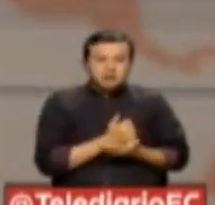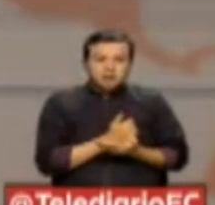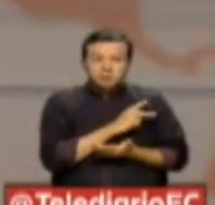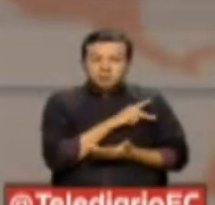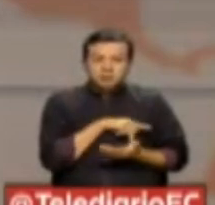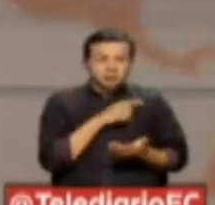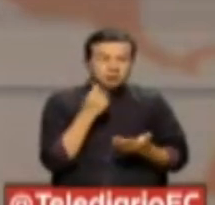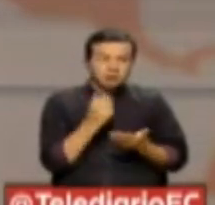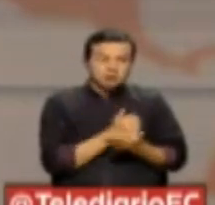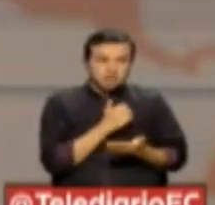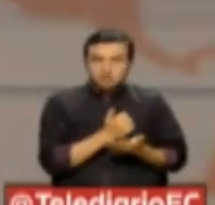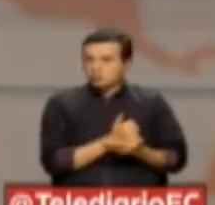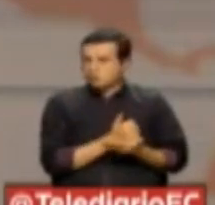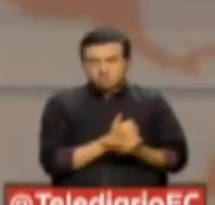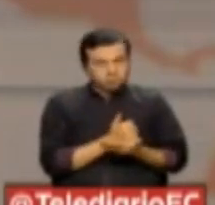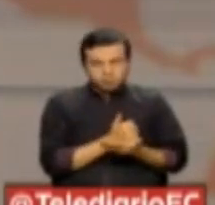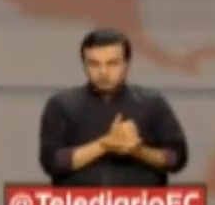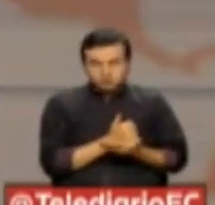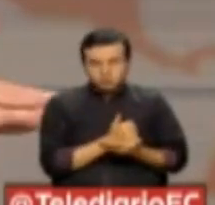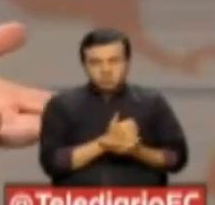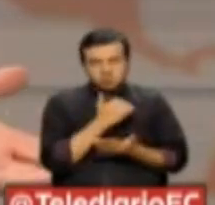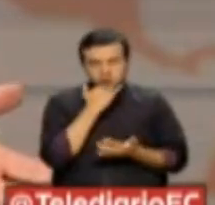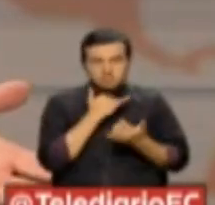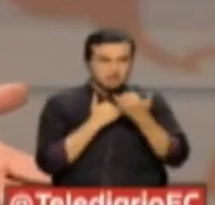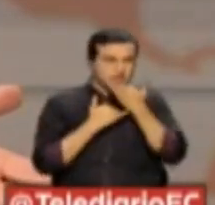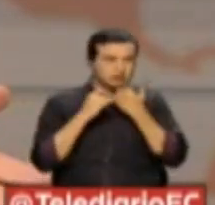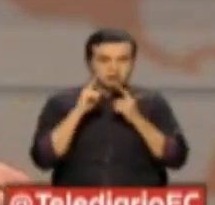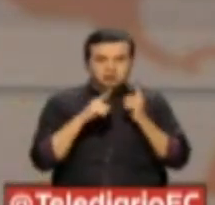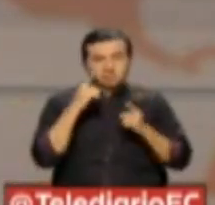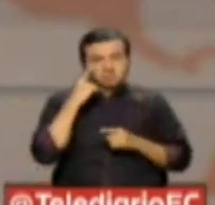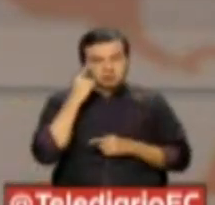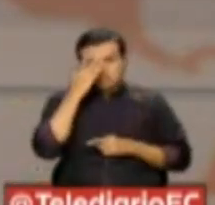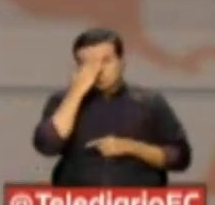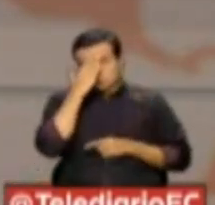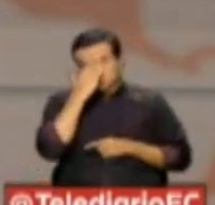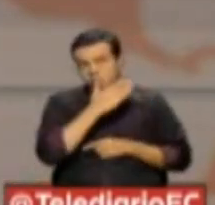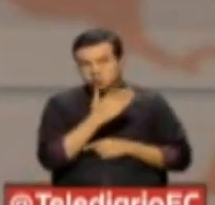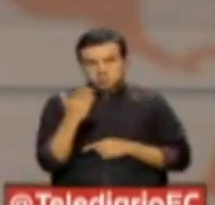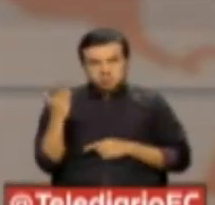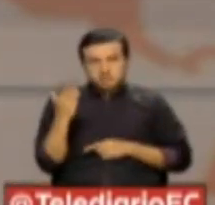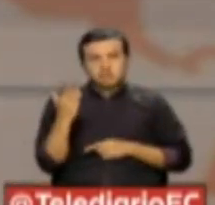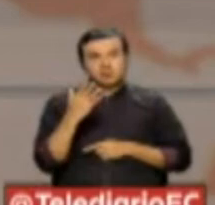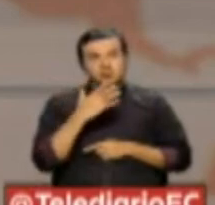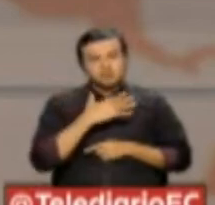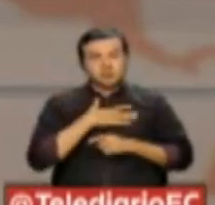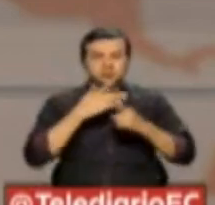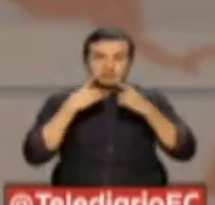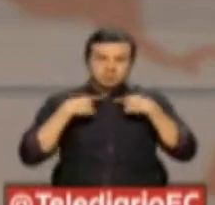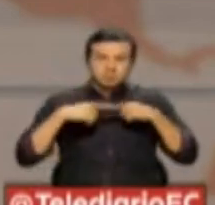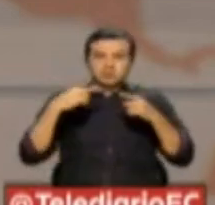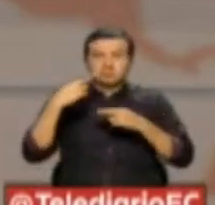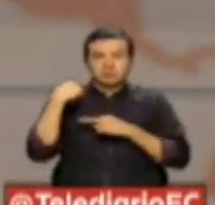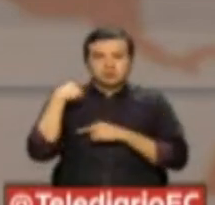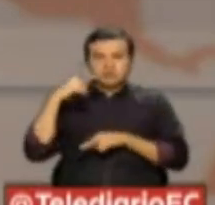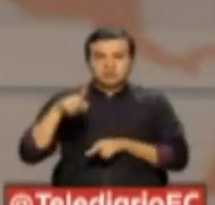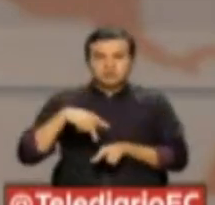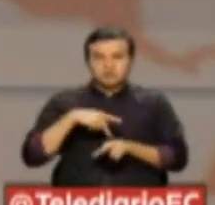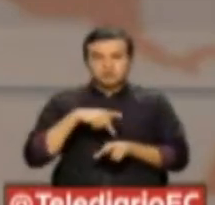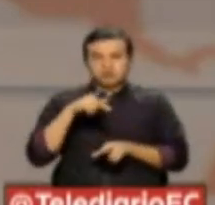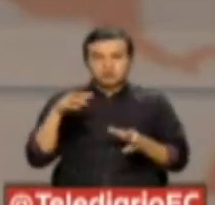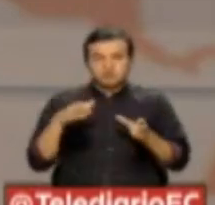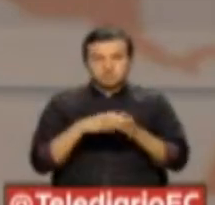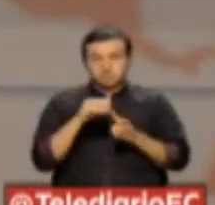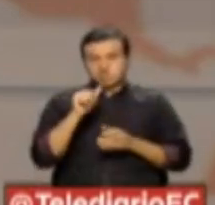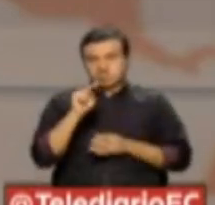personales de la gente del estable pero hay casos que se conocen en efecto por supuesto yo reivindico el rol profesional de la